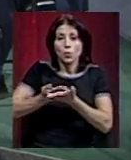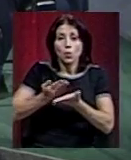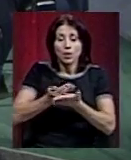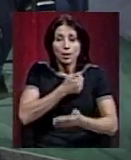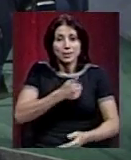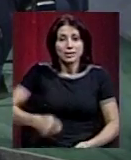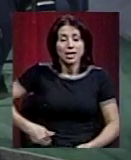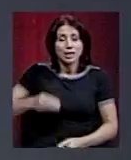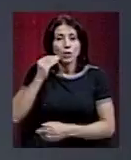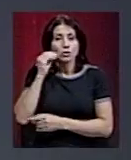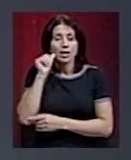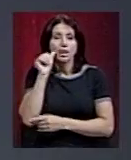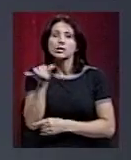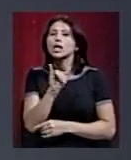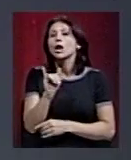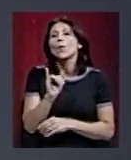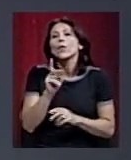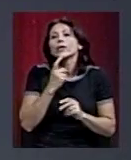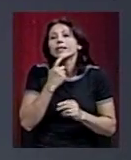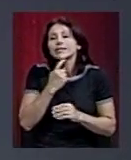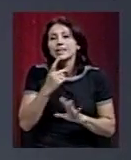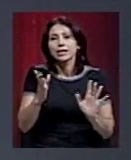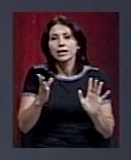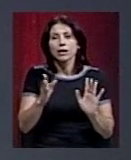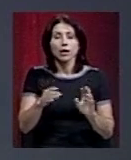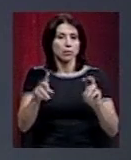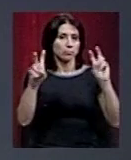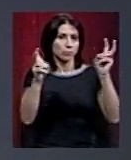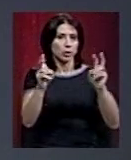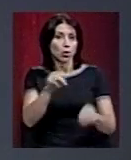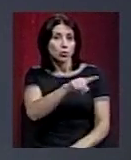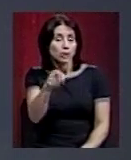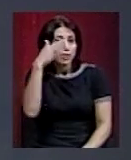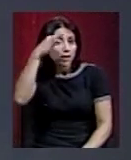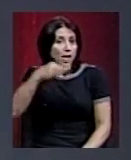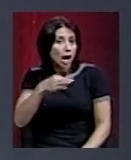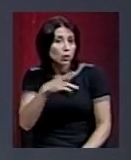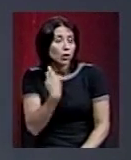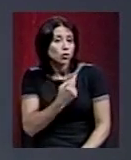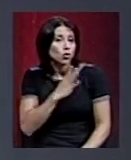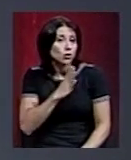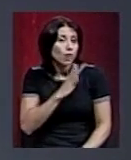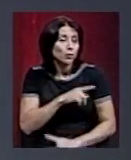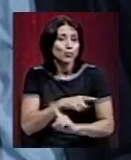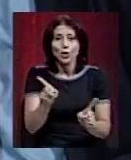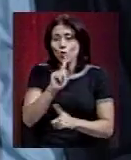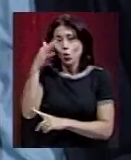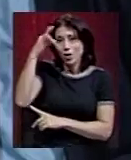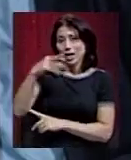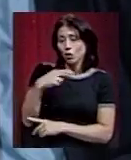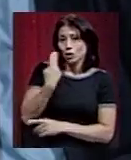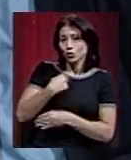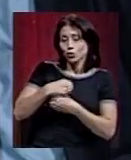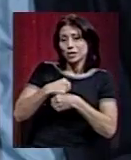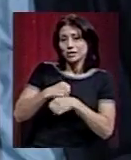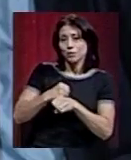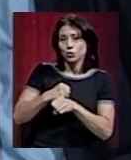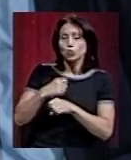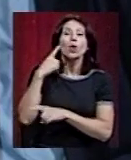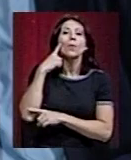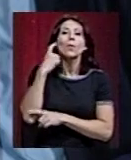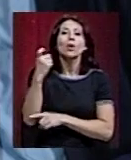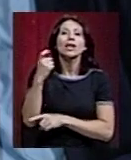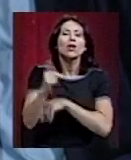como decir, miren, créannos por lo que decimos, pero no por lo que hacemos, porque lo que estaba haciendo el país